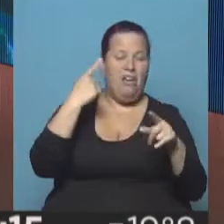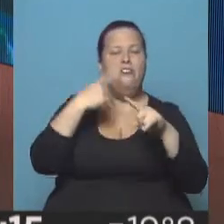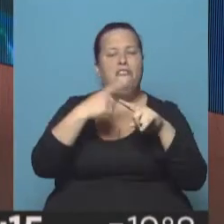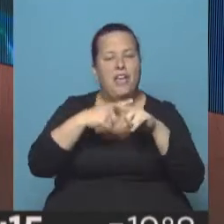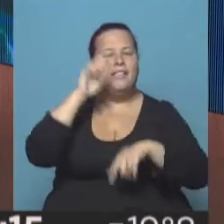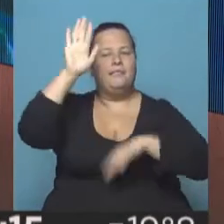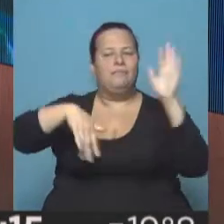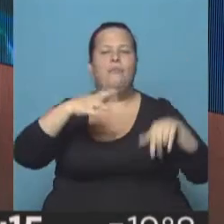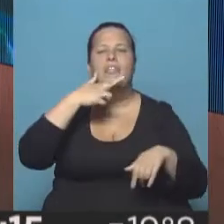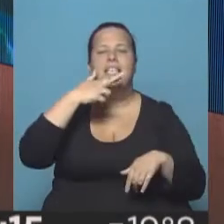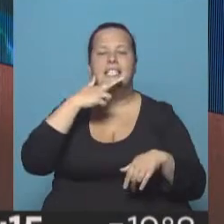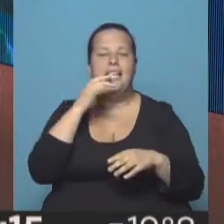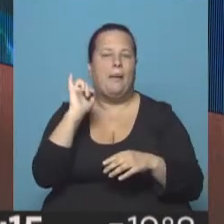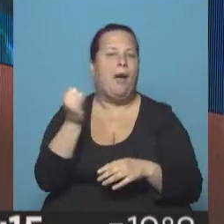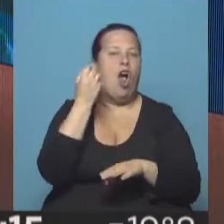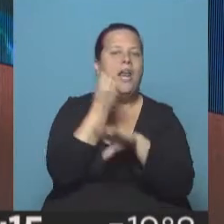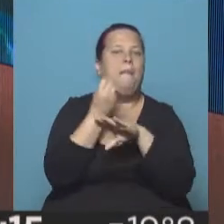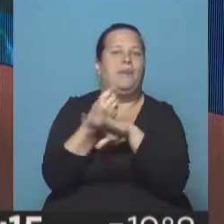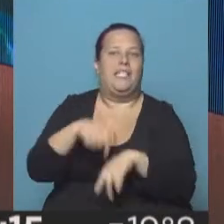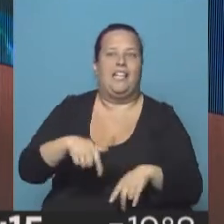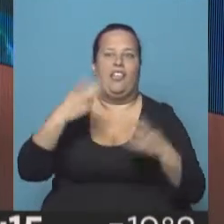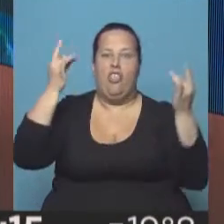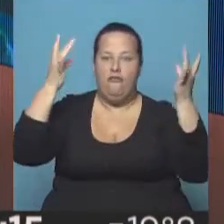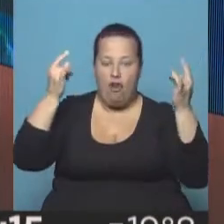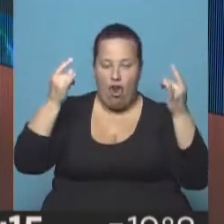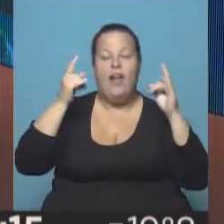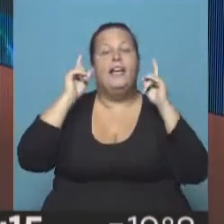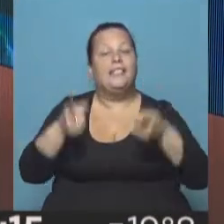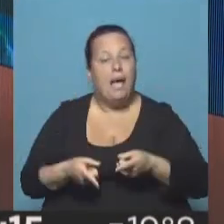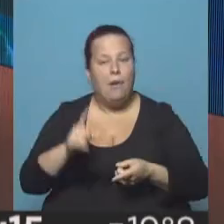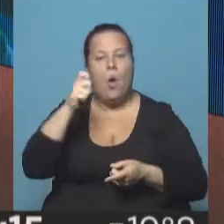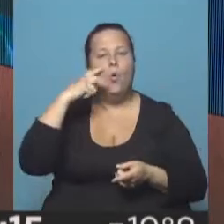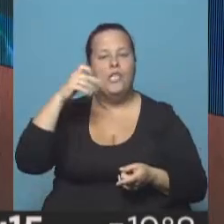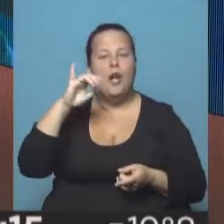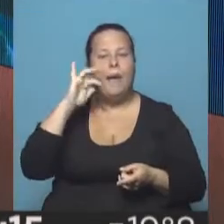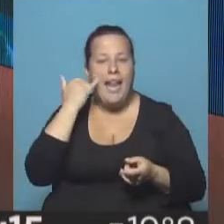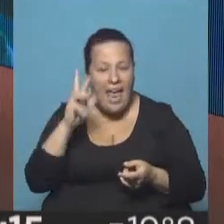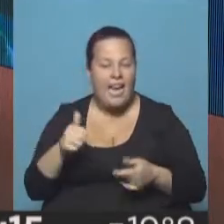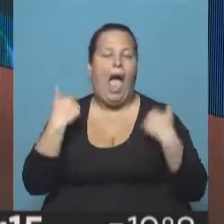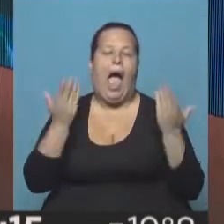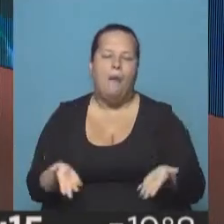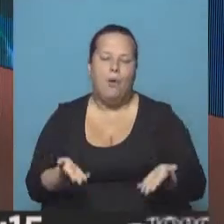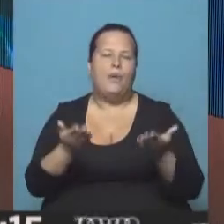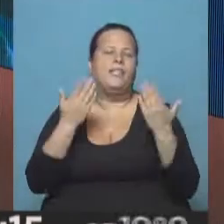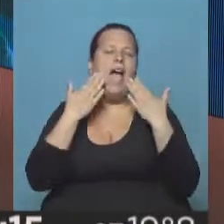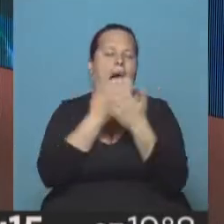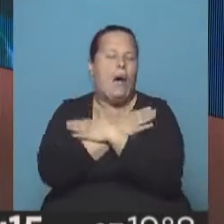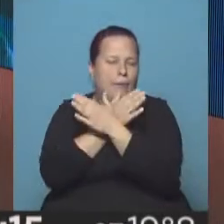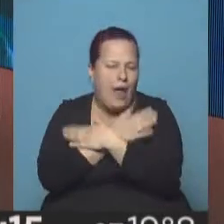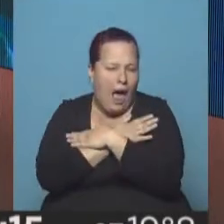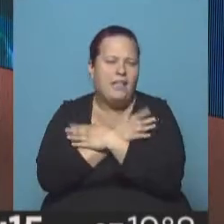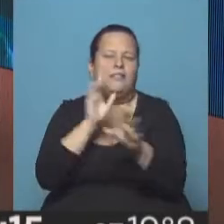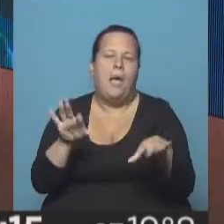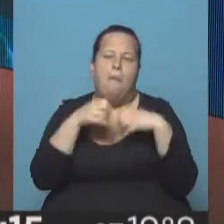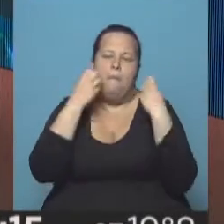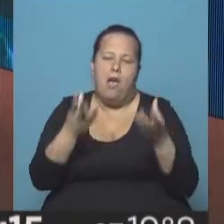convocó a 17 de los mayores representantes de nuestro folklore entre ellos luciano pereyra a quien aprovechamos y le mandamos un gran abrazo que está